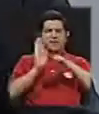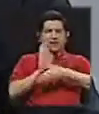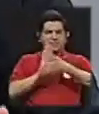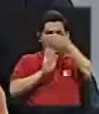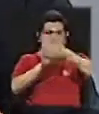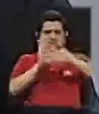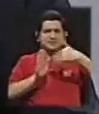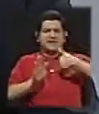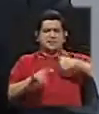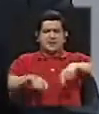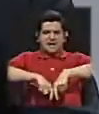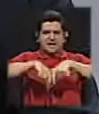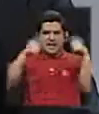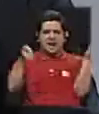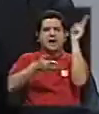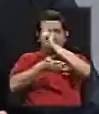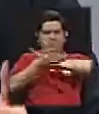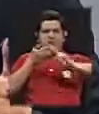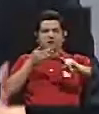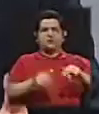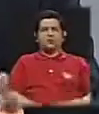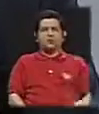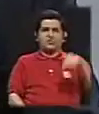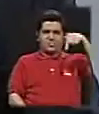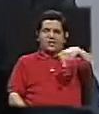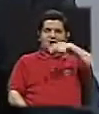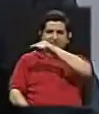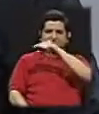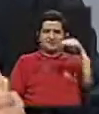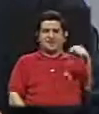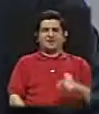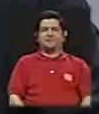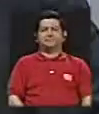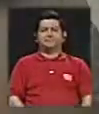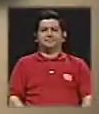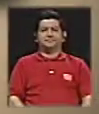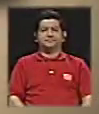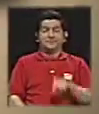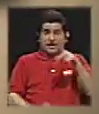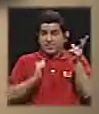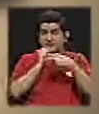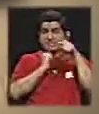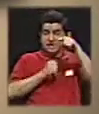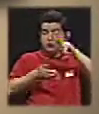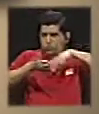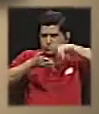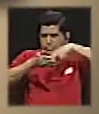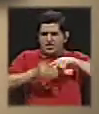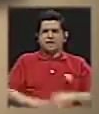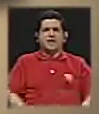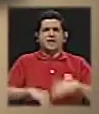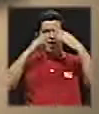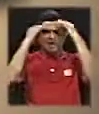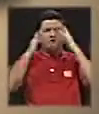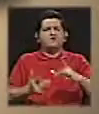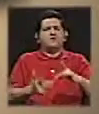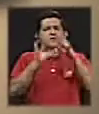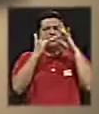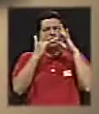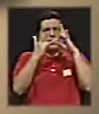que trae el Semanario Universidad en esta semana. En esta ocasión, usted puede leer un reportaje